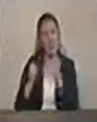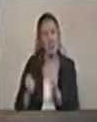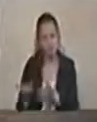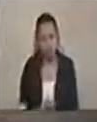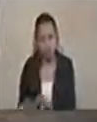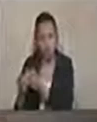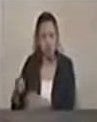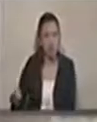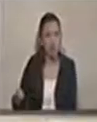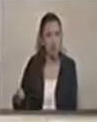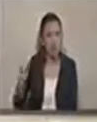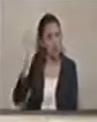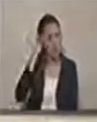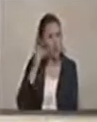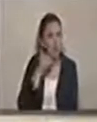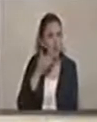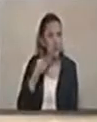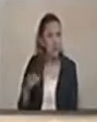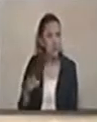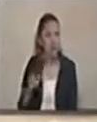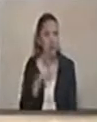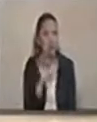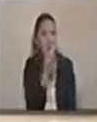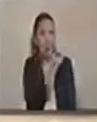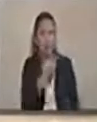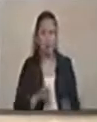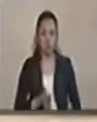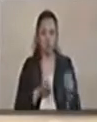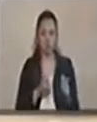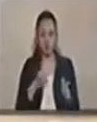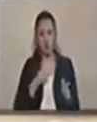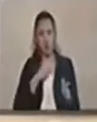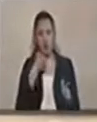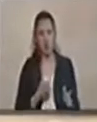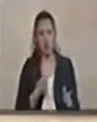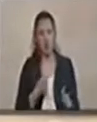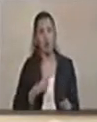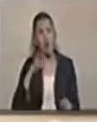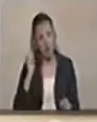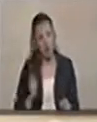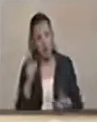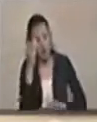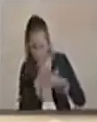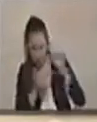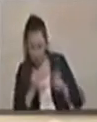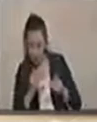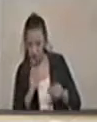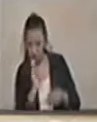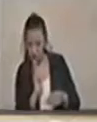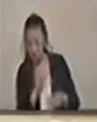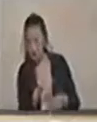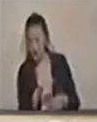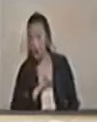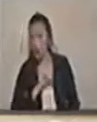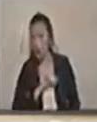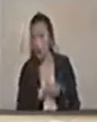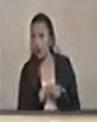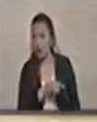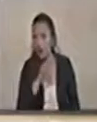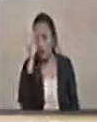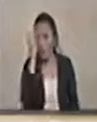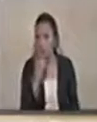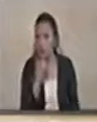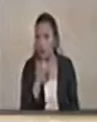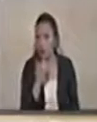armas de fuego. No son cosas menores. Pero la sociedad también debe tener garantías. Es que